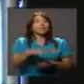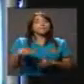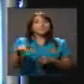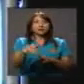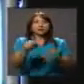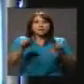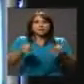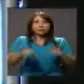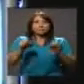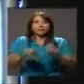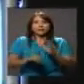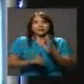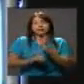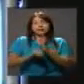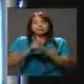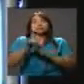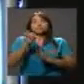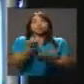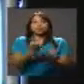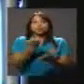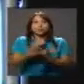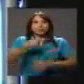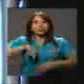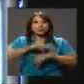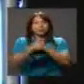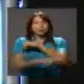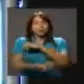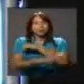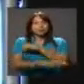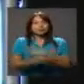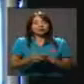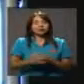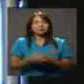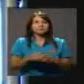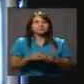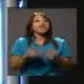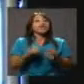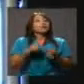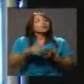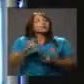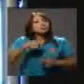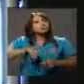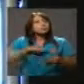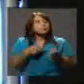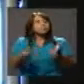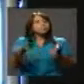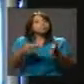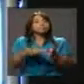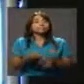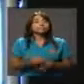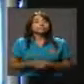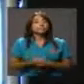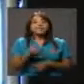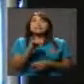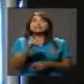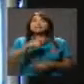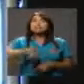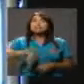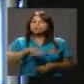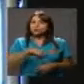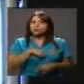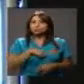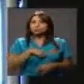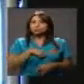posibilidades del desarrollo económico de nuestros países entonces insistimos si nosotros no entramos